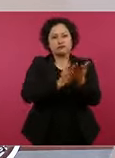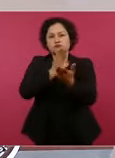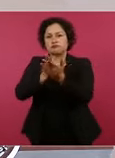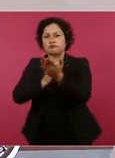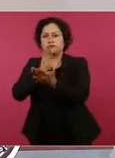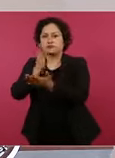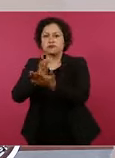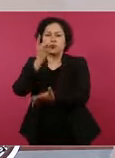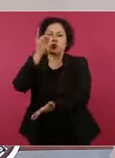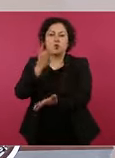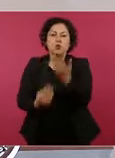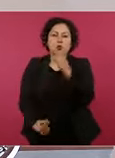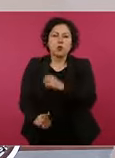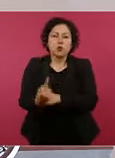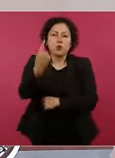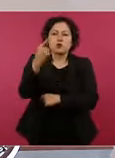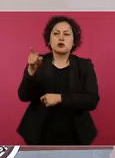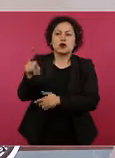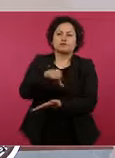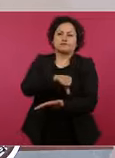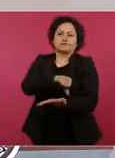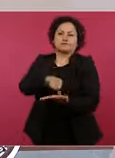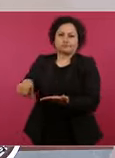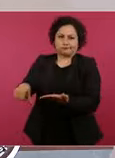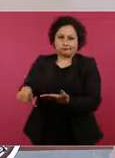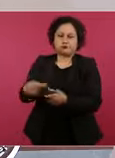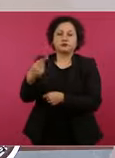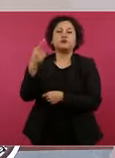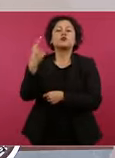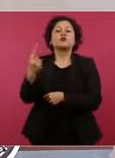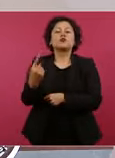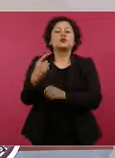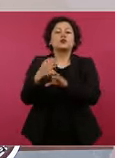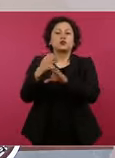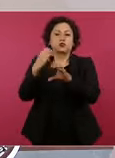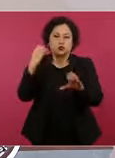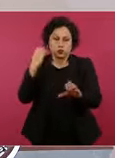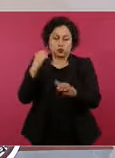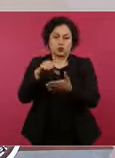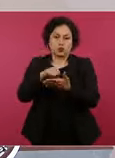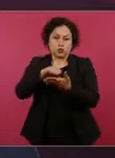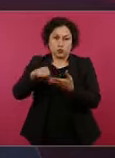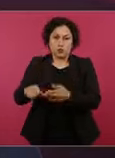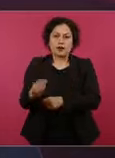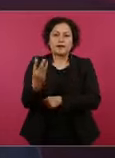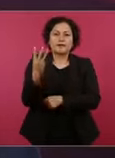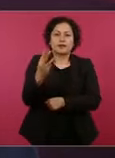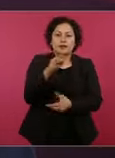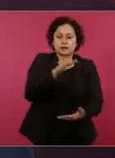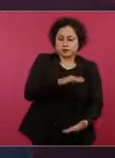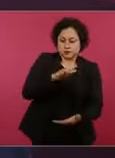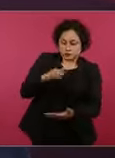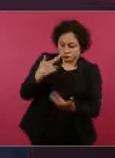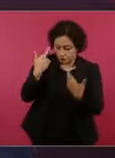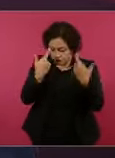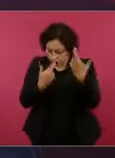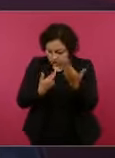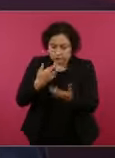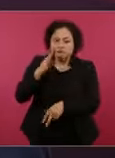obtuvimos una, se inmovilizaron un vehículo y 3 cilindros por cuestiones de